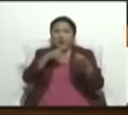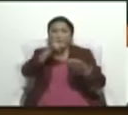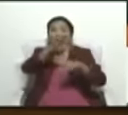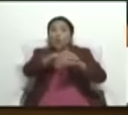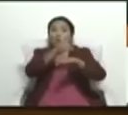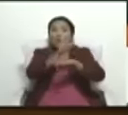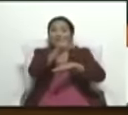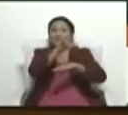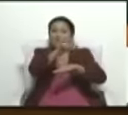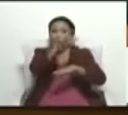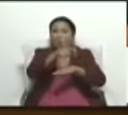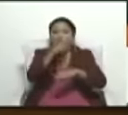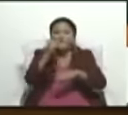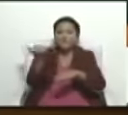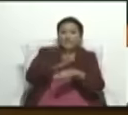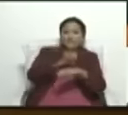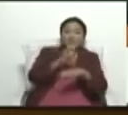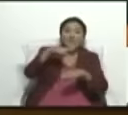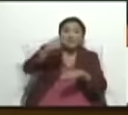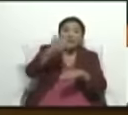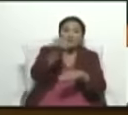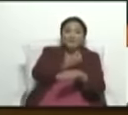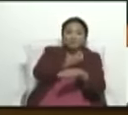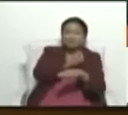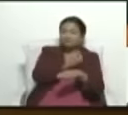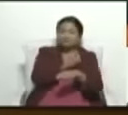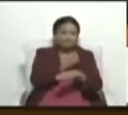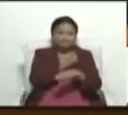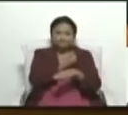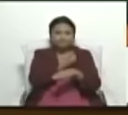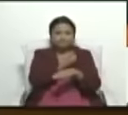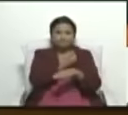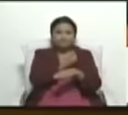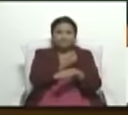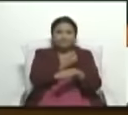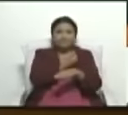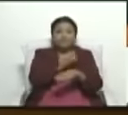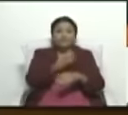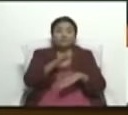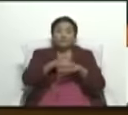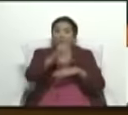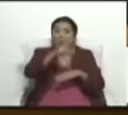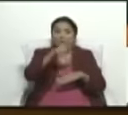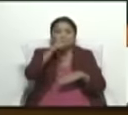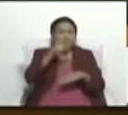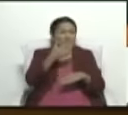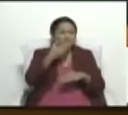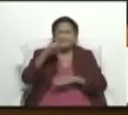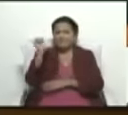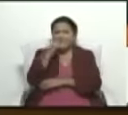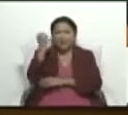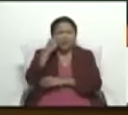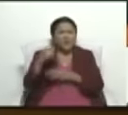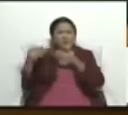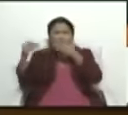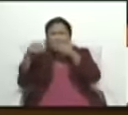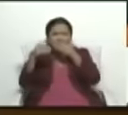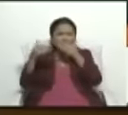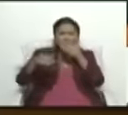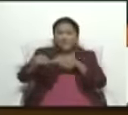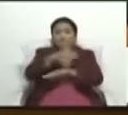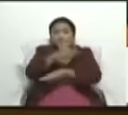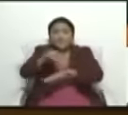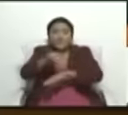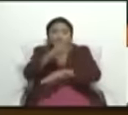Para que su arte trascendental, entre los mejores raperos del planeta, quedase